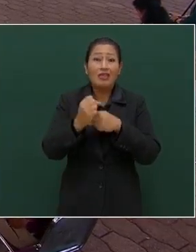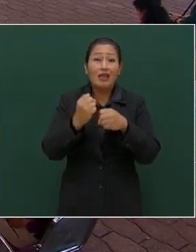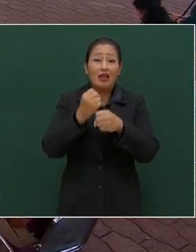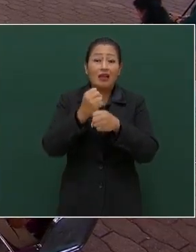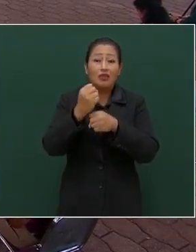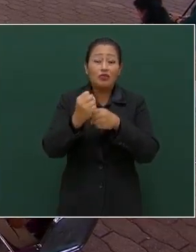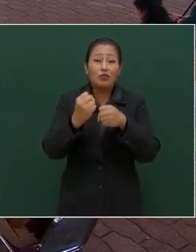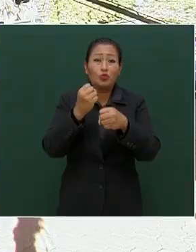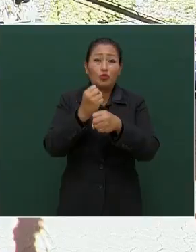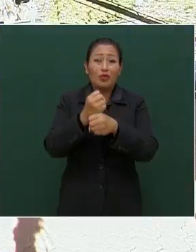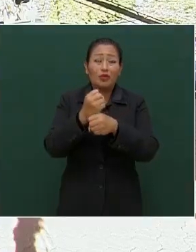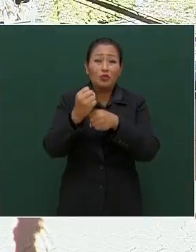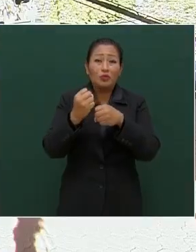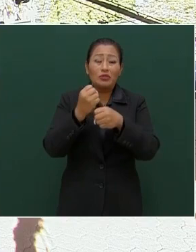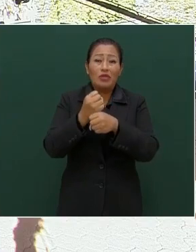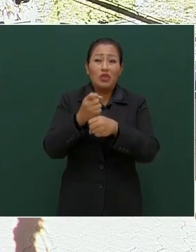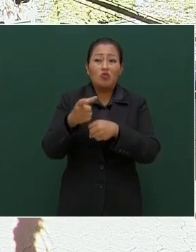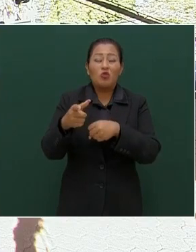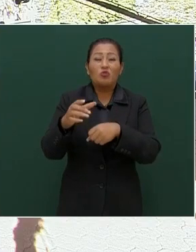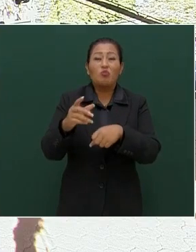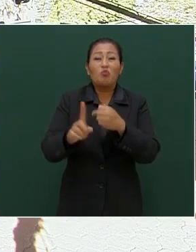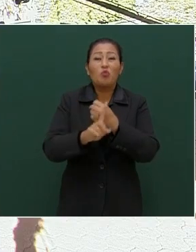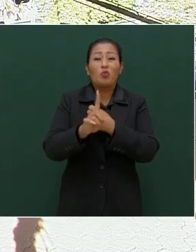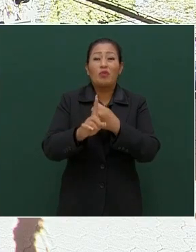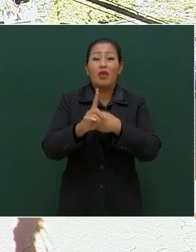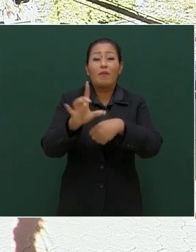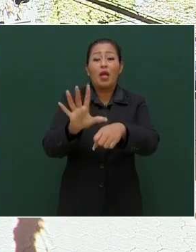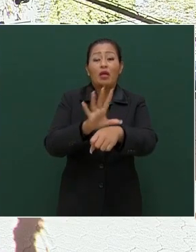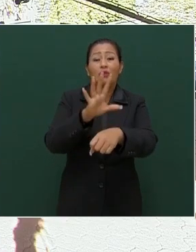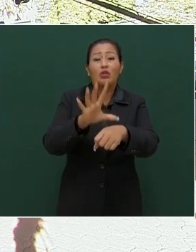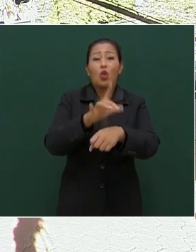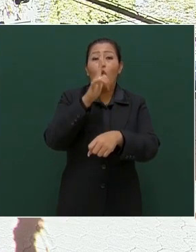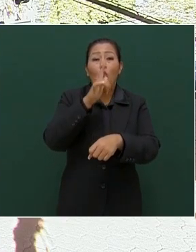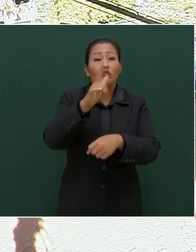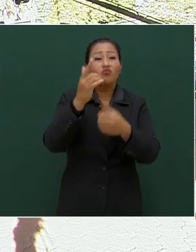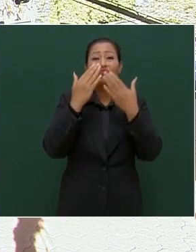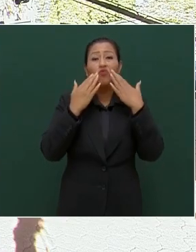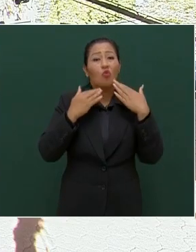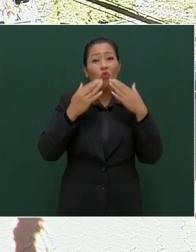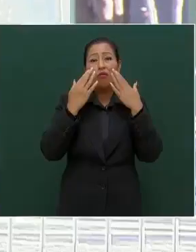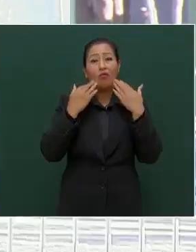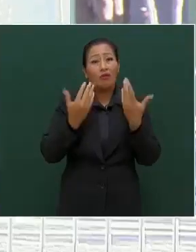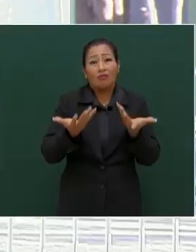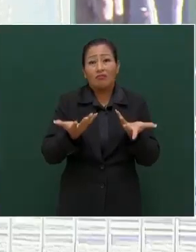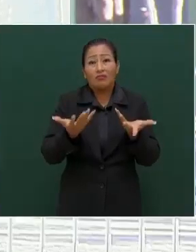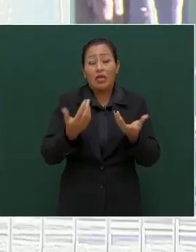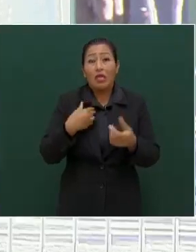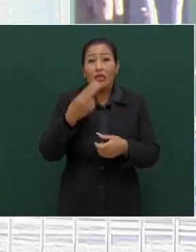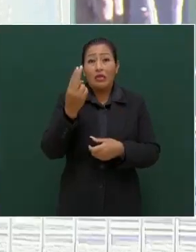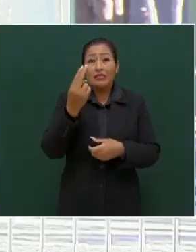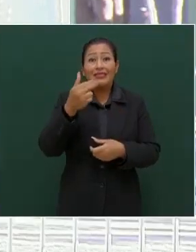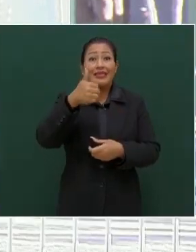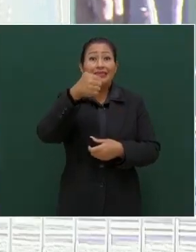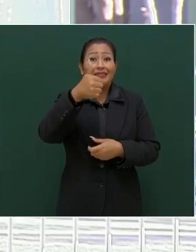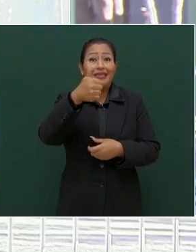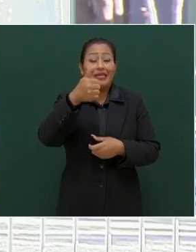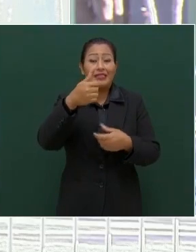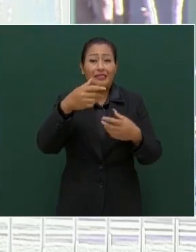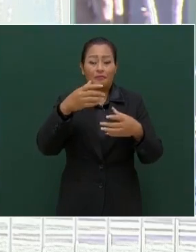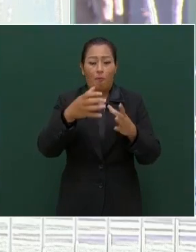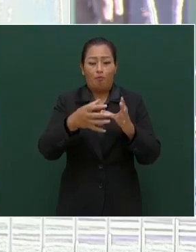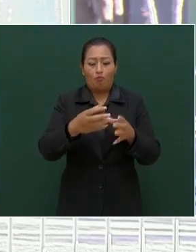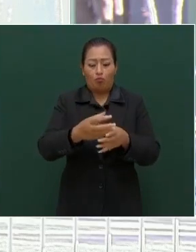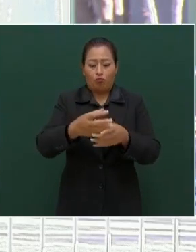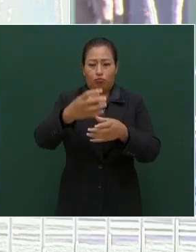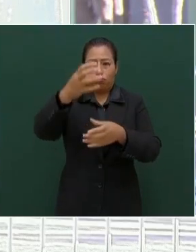esperando conectarse a la red eléctrica de la CFE, no tienen luz. Y me dicen que falta solamente la instalación de 6 postes para lograr